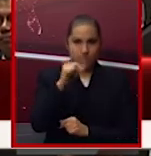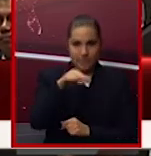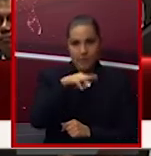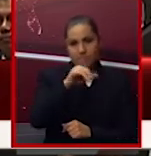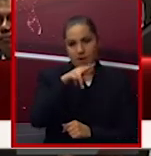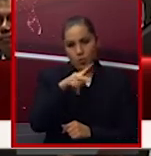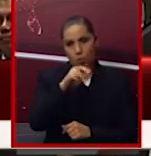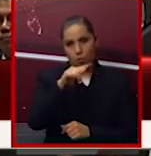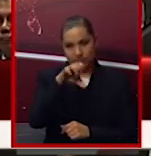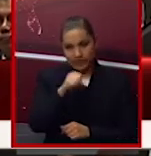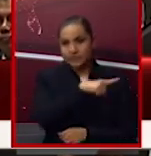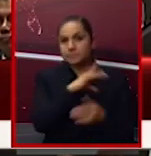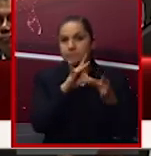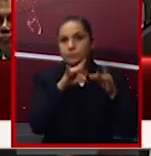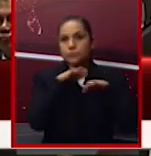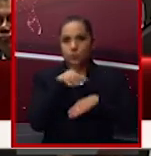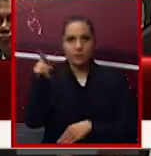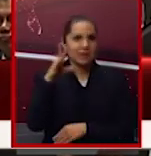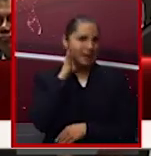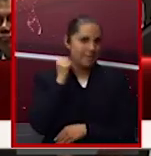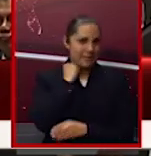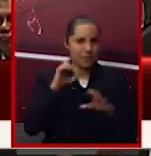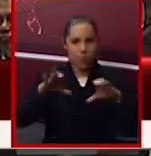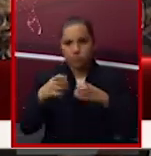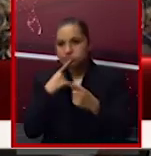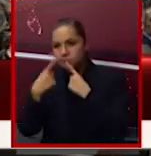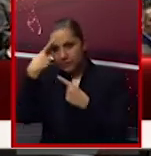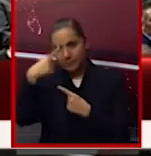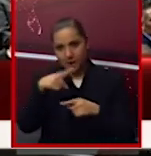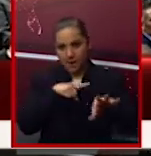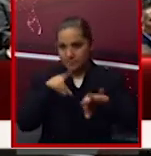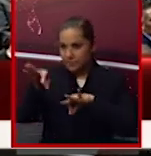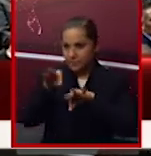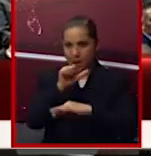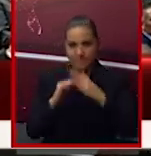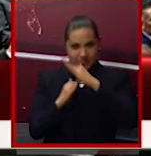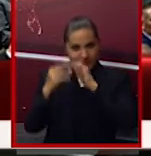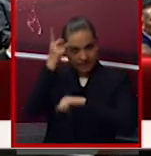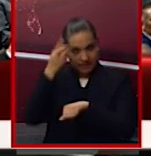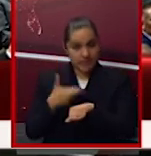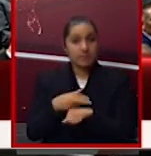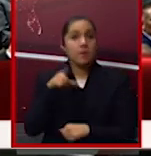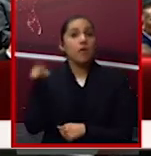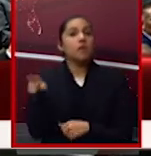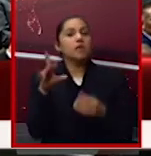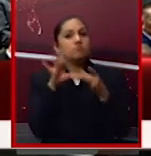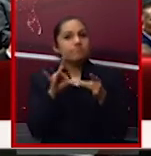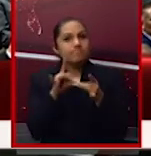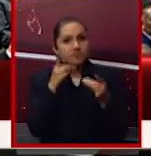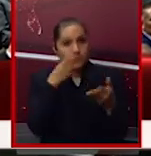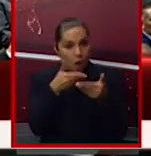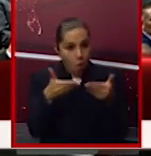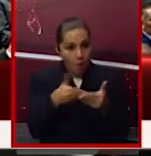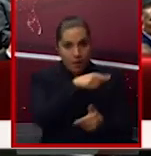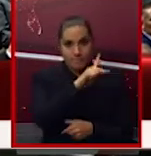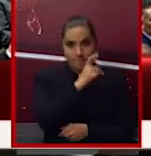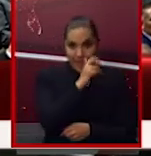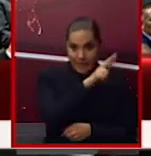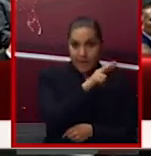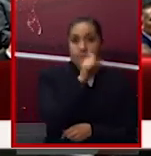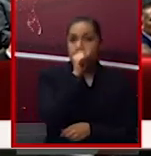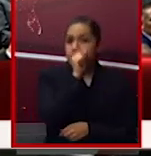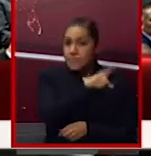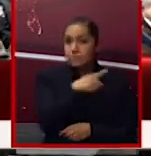de la sesión preparatoria del Senado de la República. Señaló que se estaría buscando ratificar el nombramiento del actual Procurador General